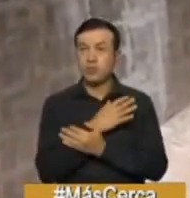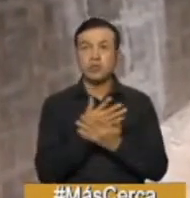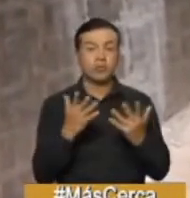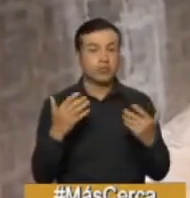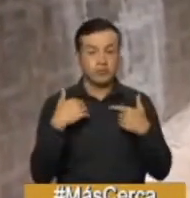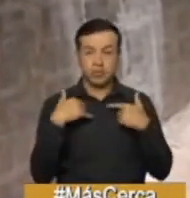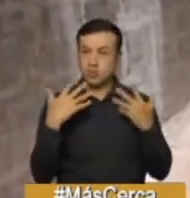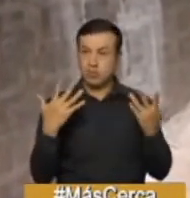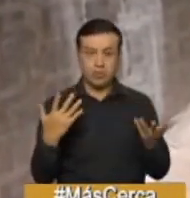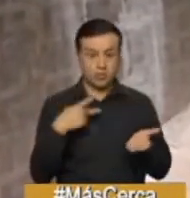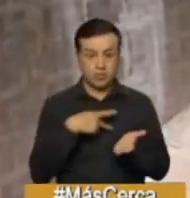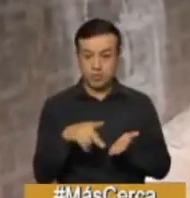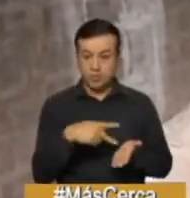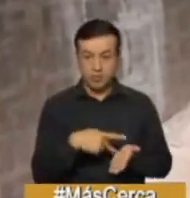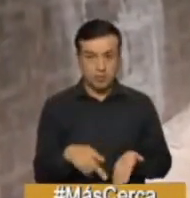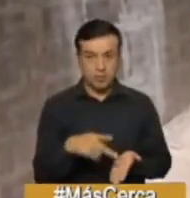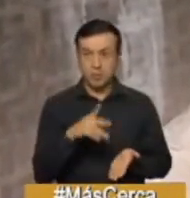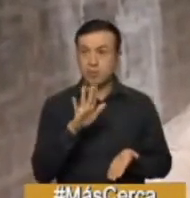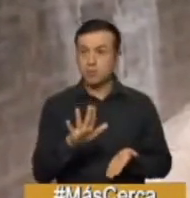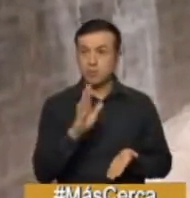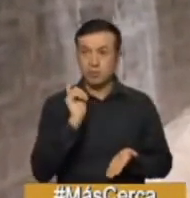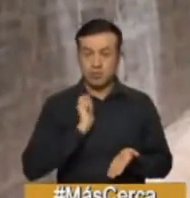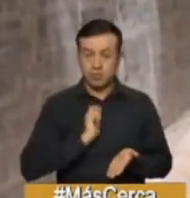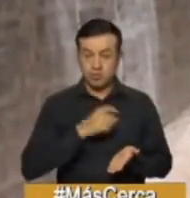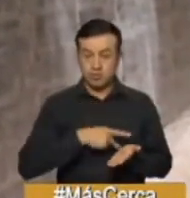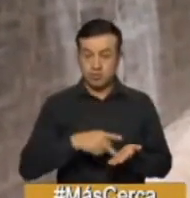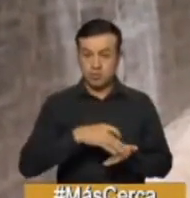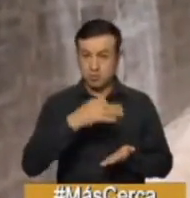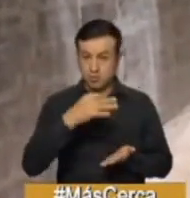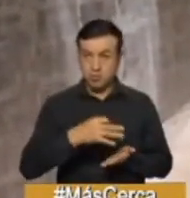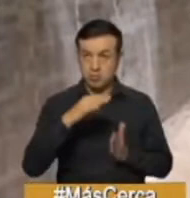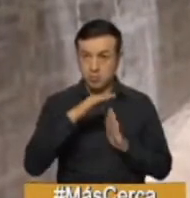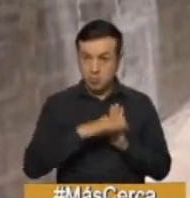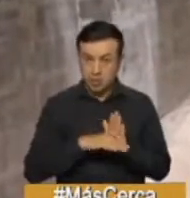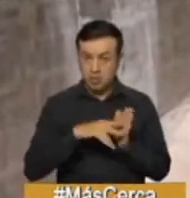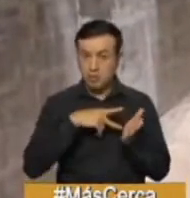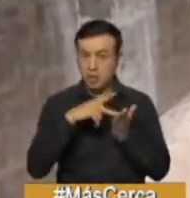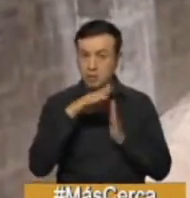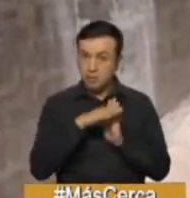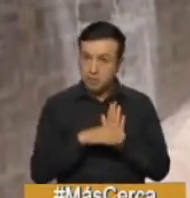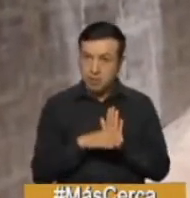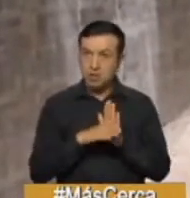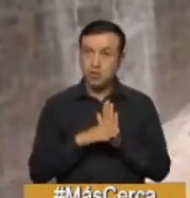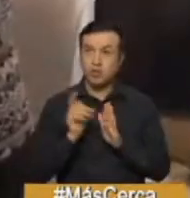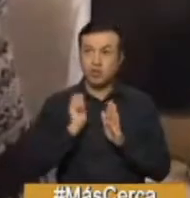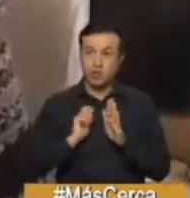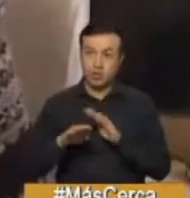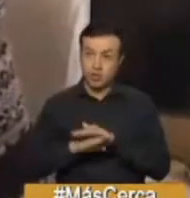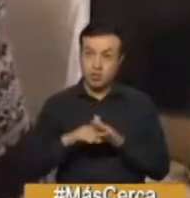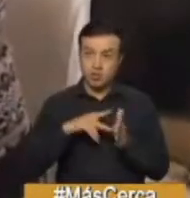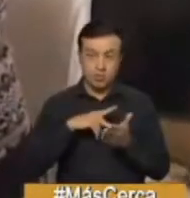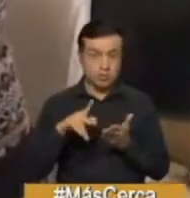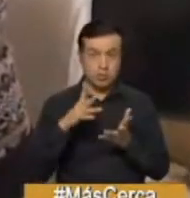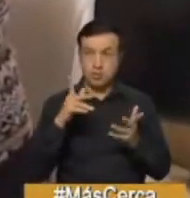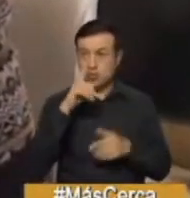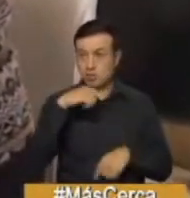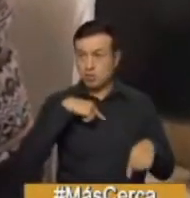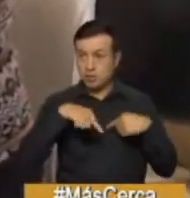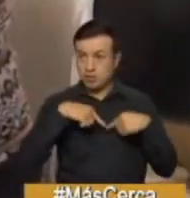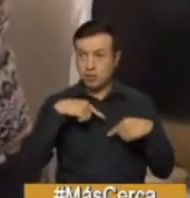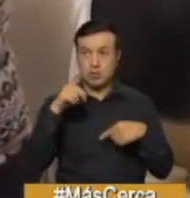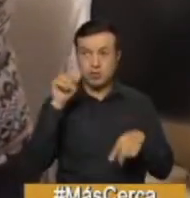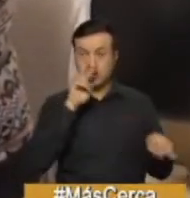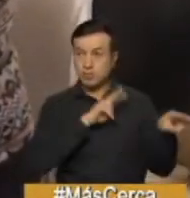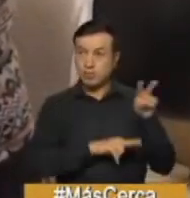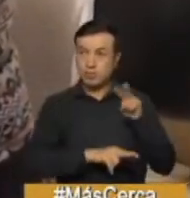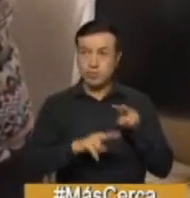cuentan con los pagos con su remuneración justa siempre es menos o inferior a la la regulación básica unificada para los empleadores estas inspecciones